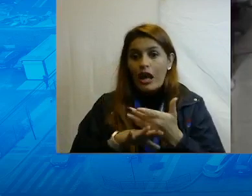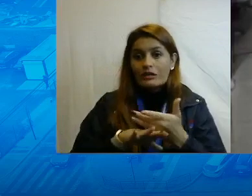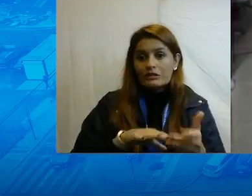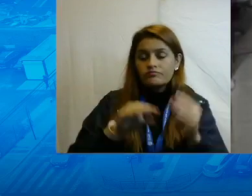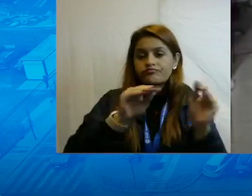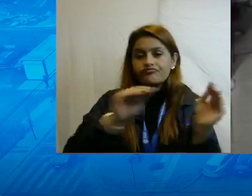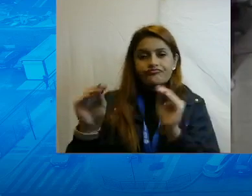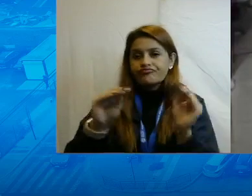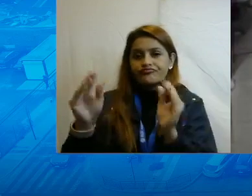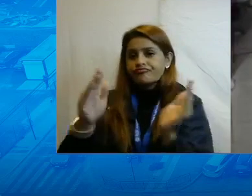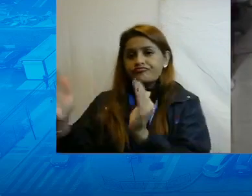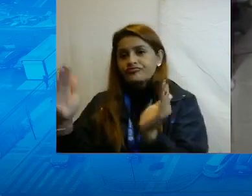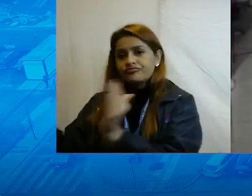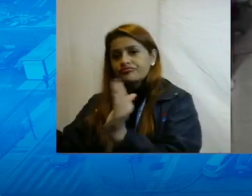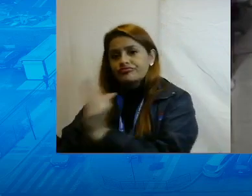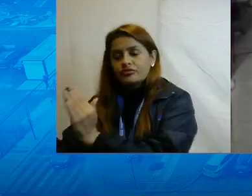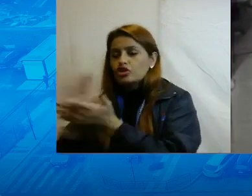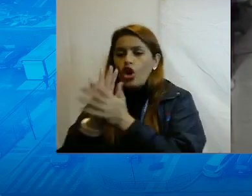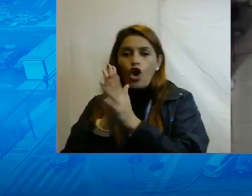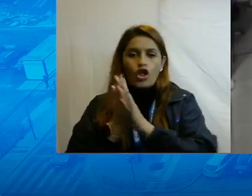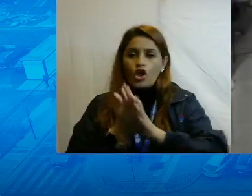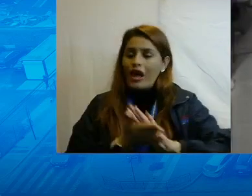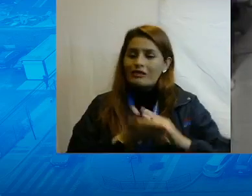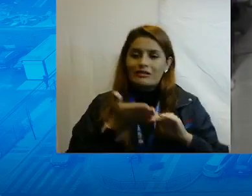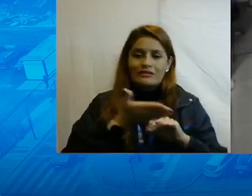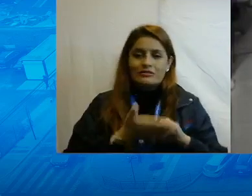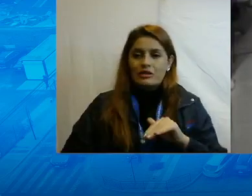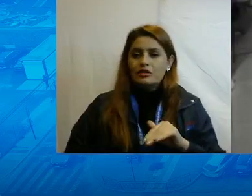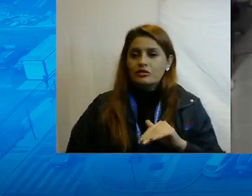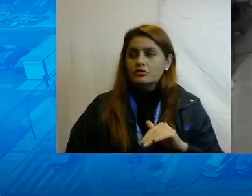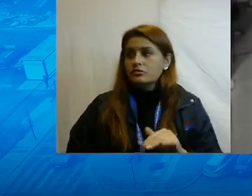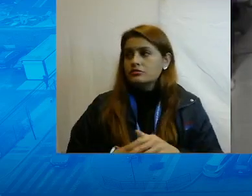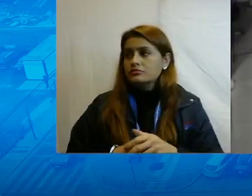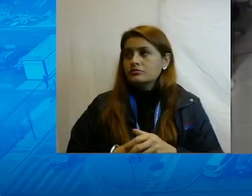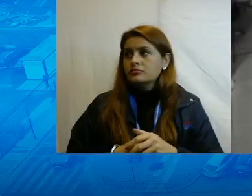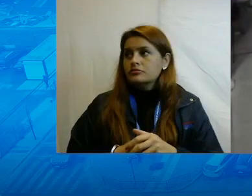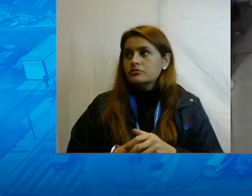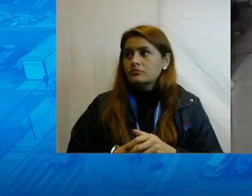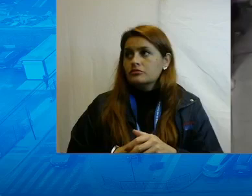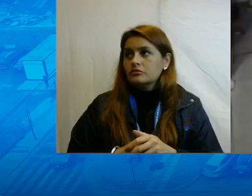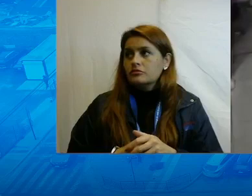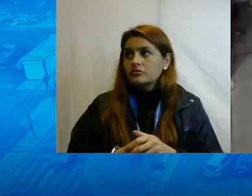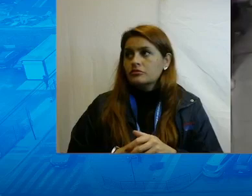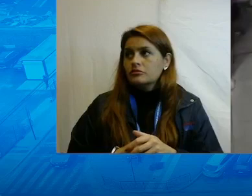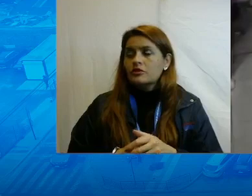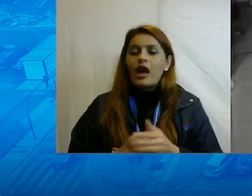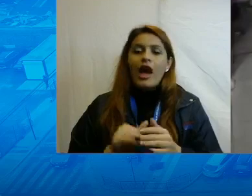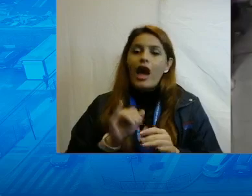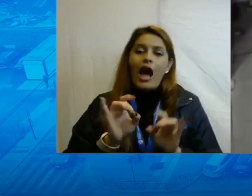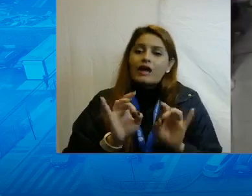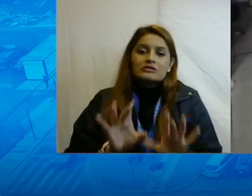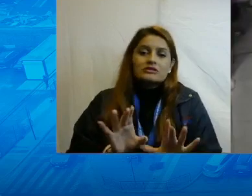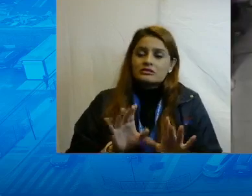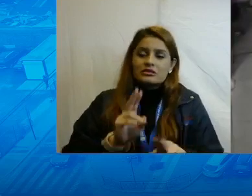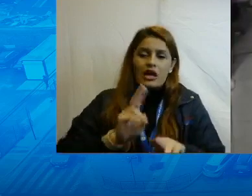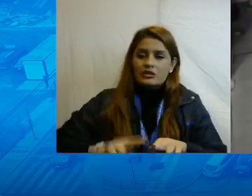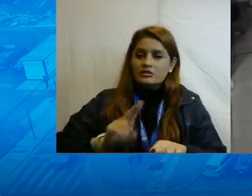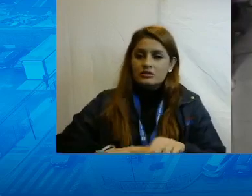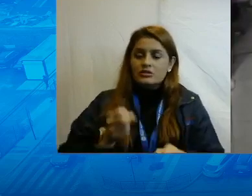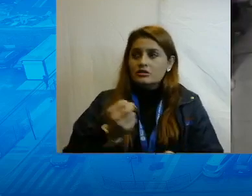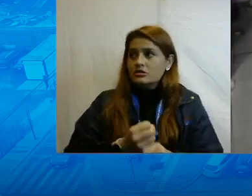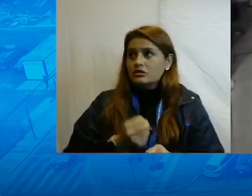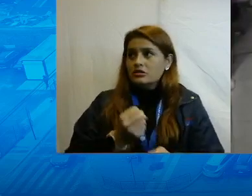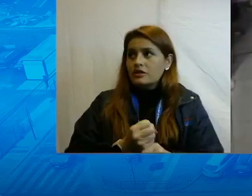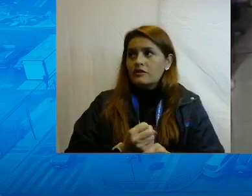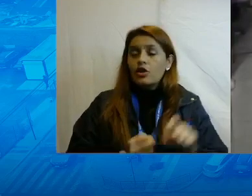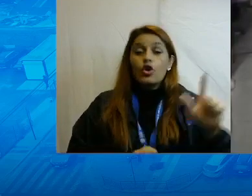paciente, nos retrasamos con todos. Obviamente unos son más rápidos que otros, pero así funciona en este caso. Esto lo hacemos